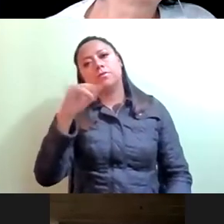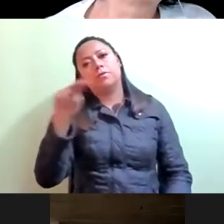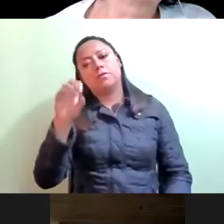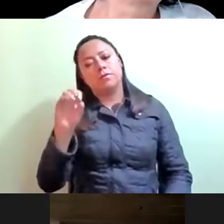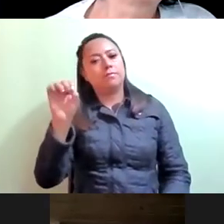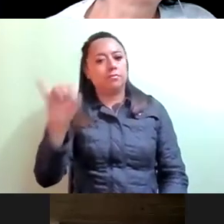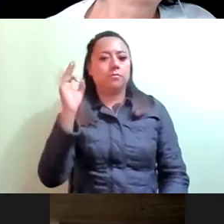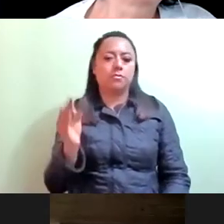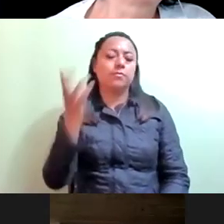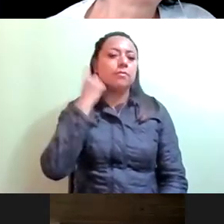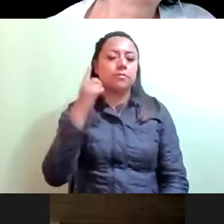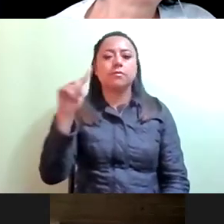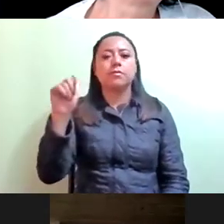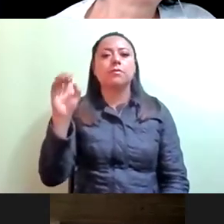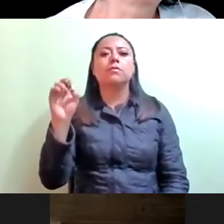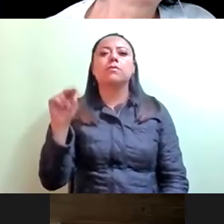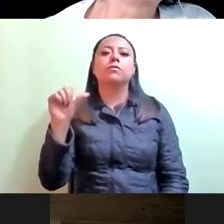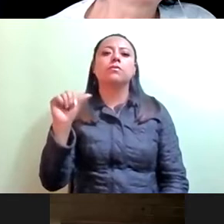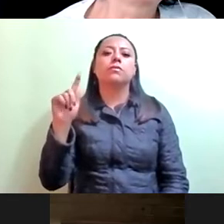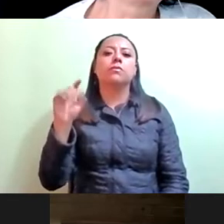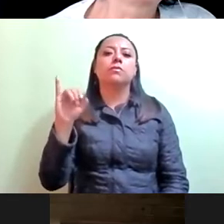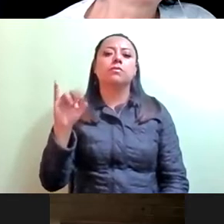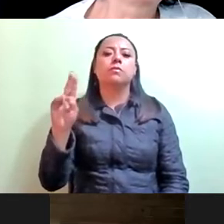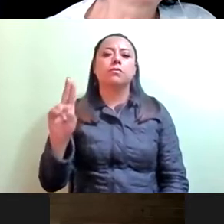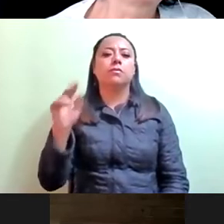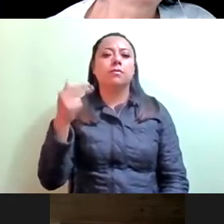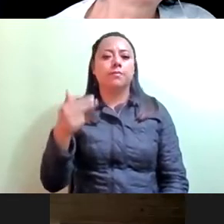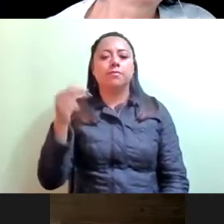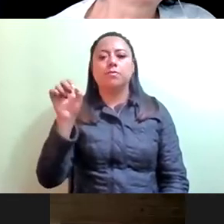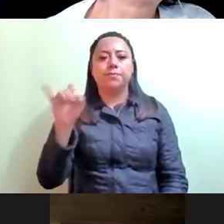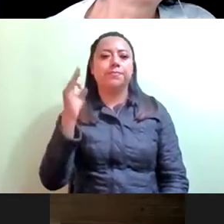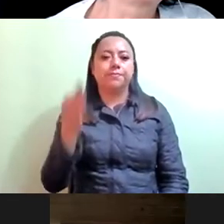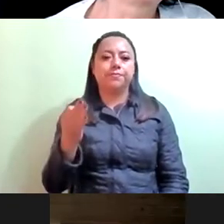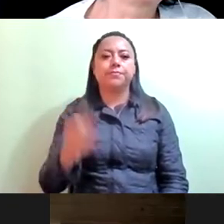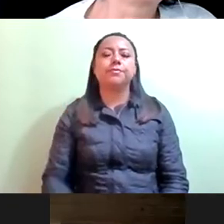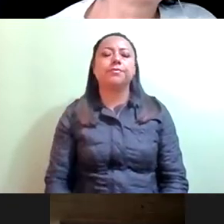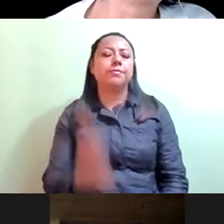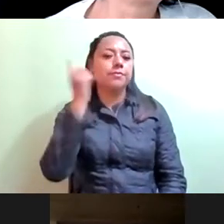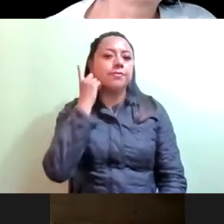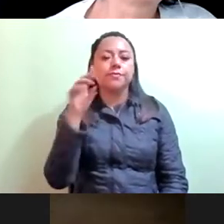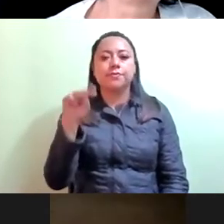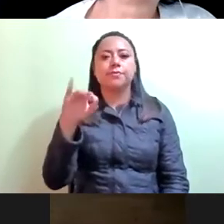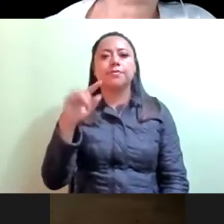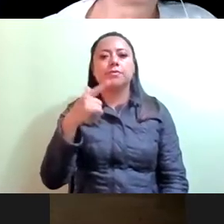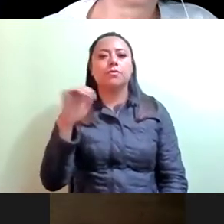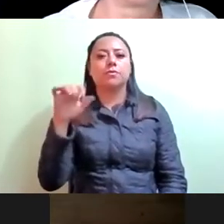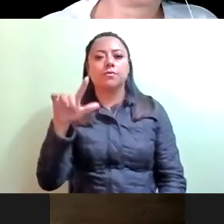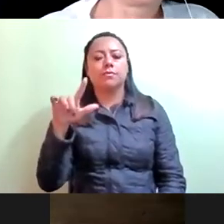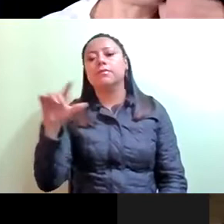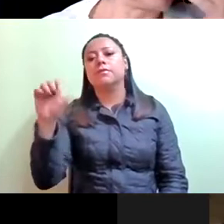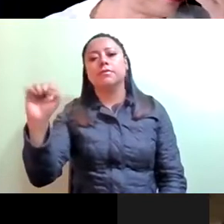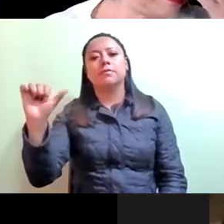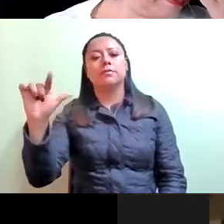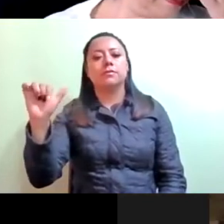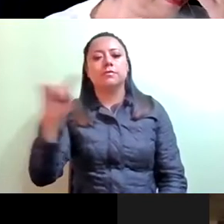Diputado Armando Tonatiuh González Cácer Tonatiuh González, a favor Diputado Miguel Ángel Salazar Martínez Miguel